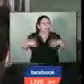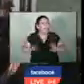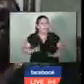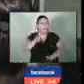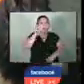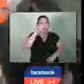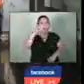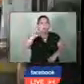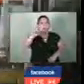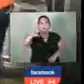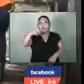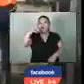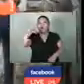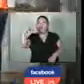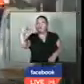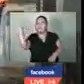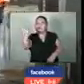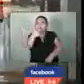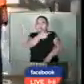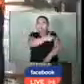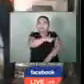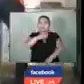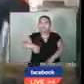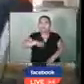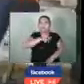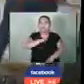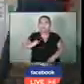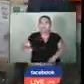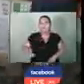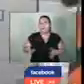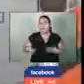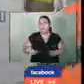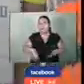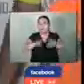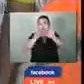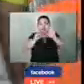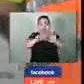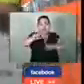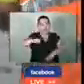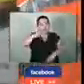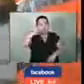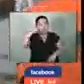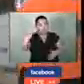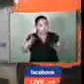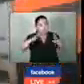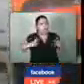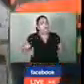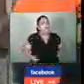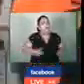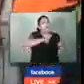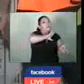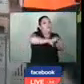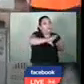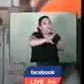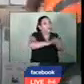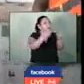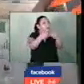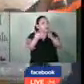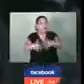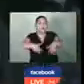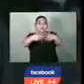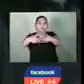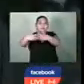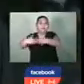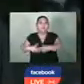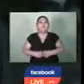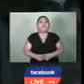de 10 millones de vacunas recibidas en el país, de las cuales al menos 6 millones han sido compradas por el gobierno a varias farmacéuticas.